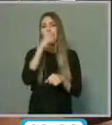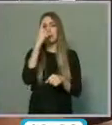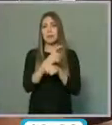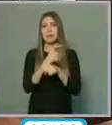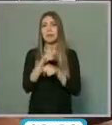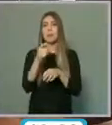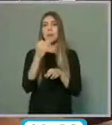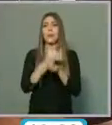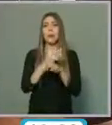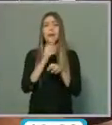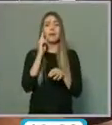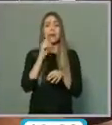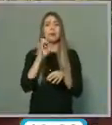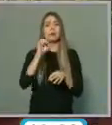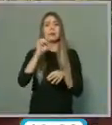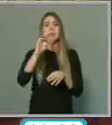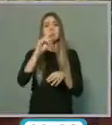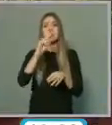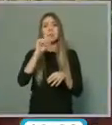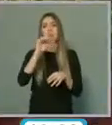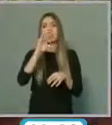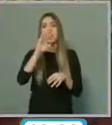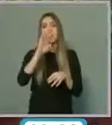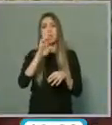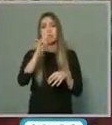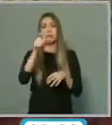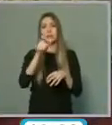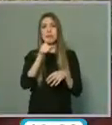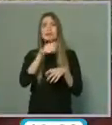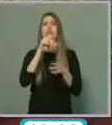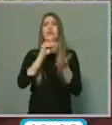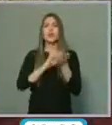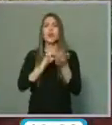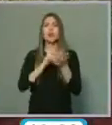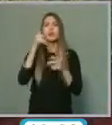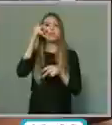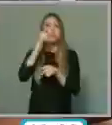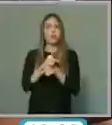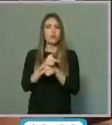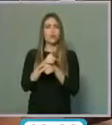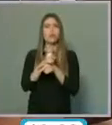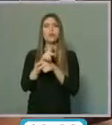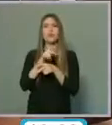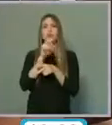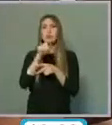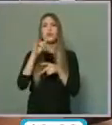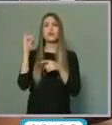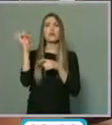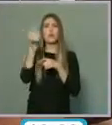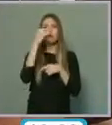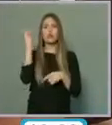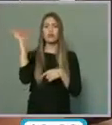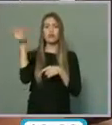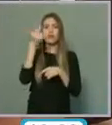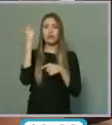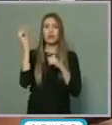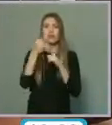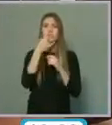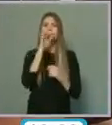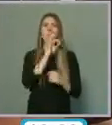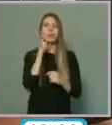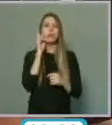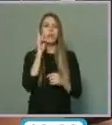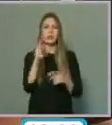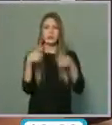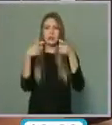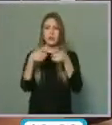entran al canal de SpaceX en YouTube, está transmitiendo todavía el Roadster con la cámara enfocada a Starman, que está ahí dando vueltas a nuestro Y planeta. al parecer también pusieron por ahí un tema